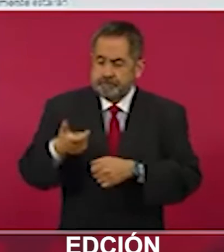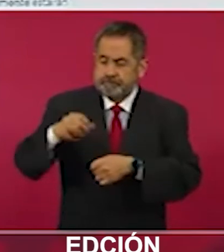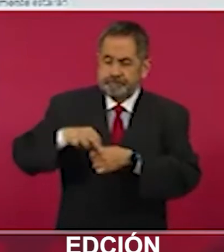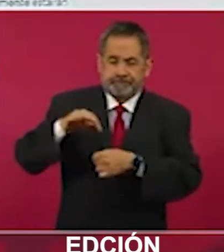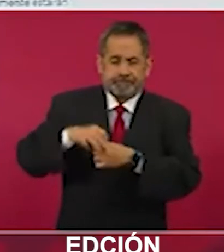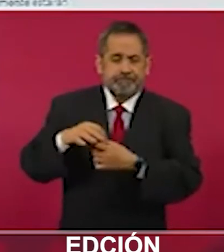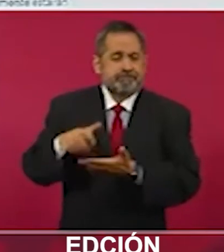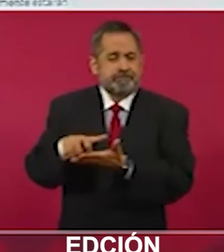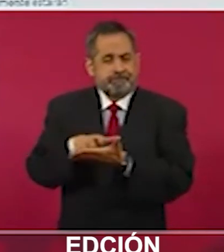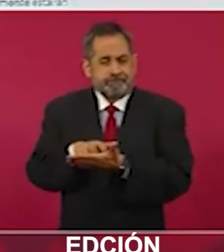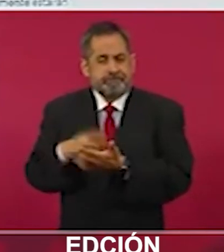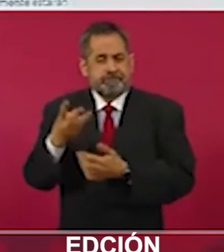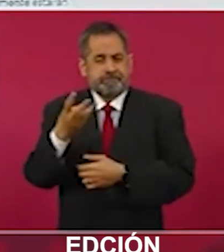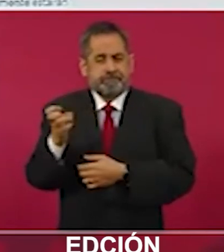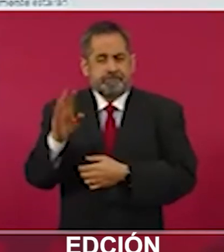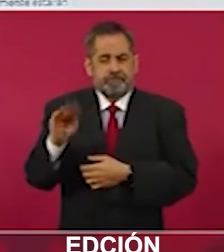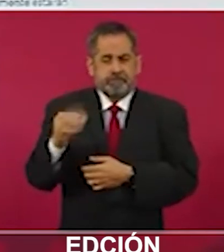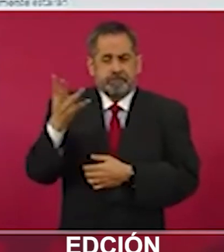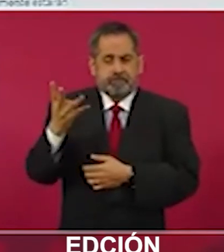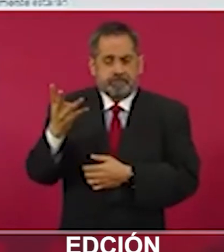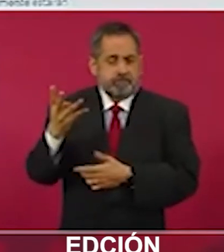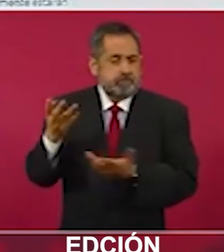ahorro 394.